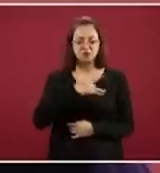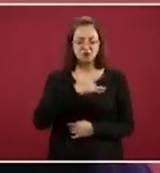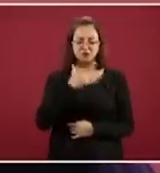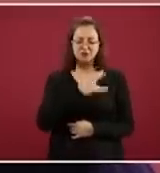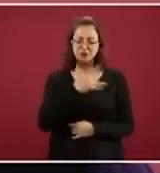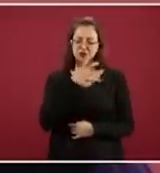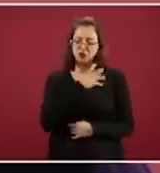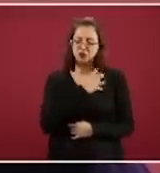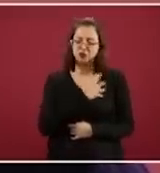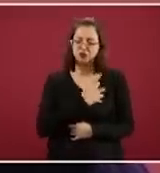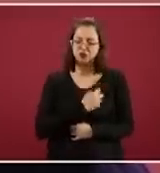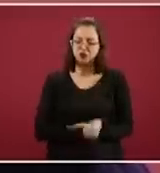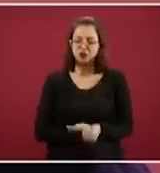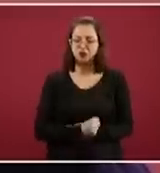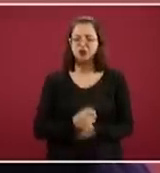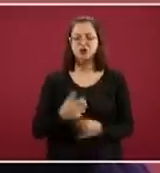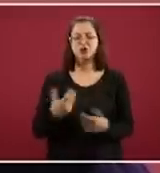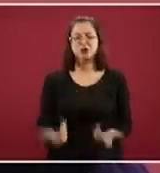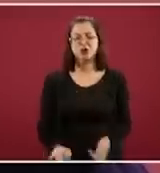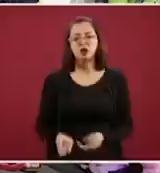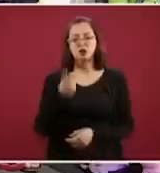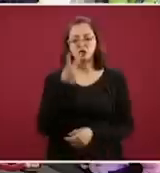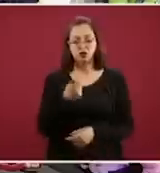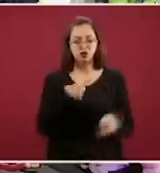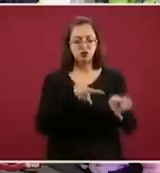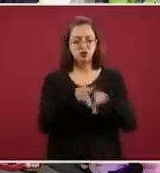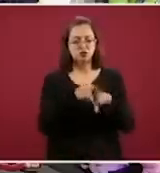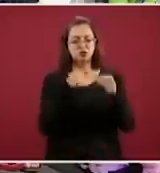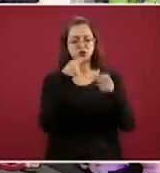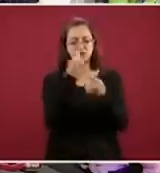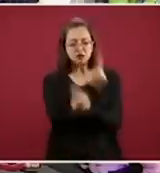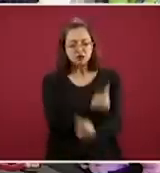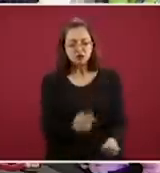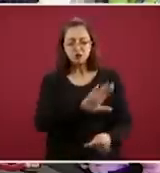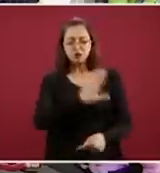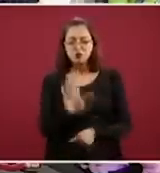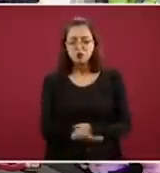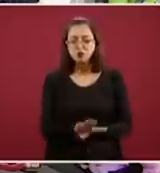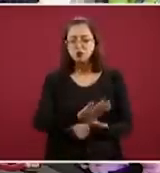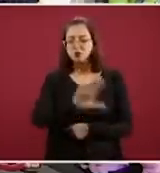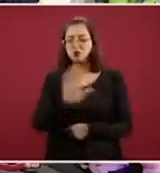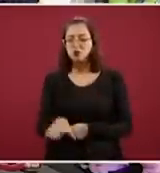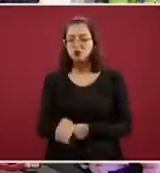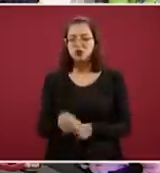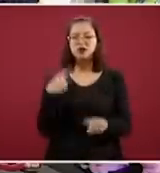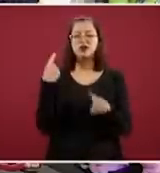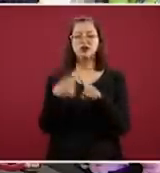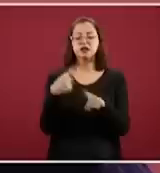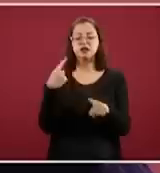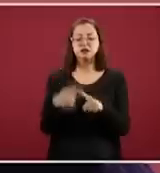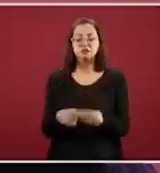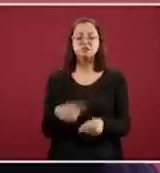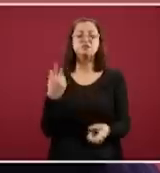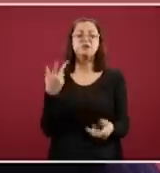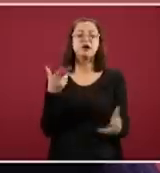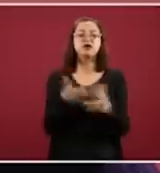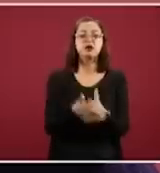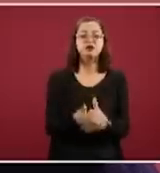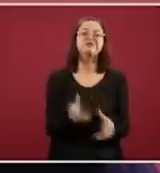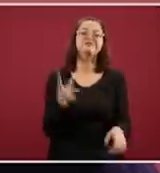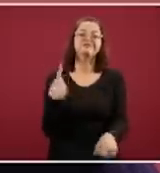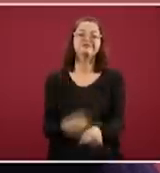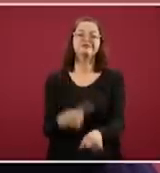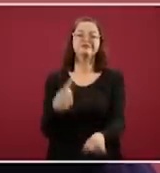brazos. Murieron mis dos hermanos pequeños, los mató el sarampión.